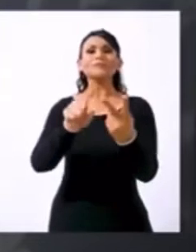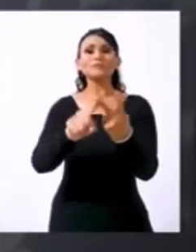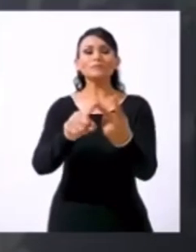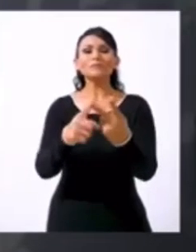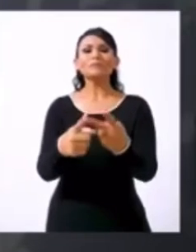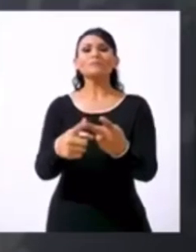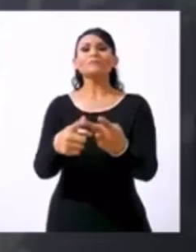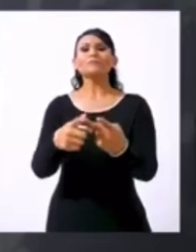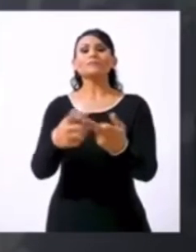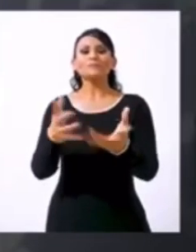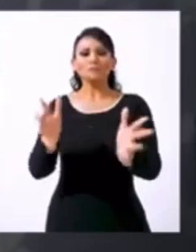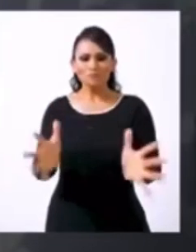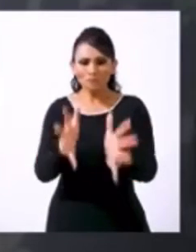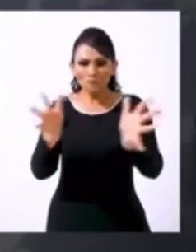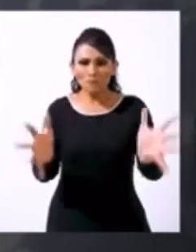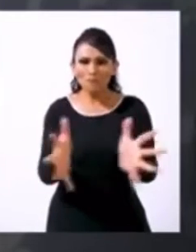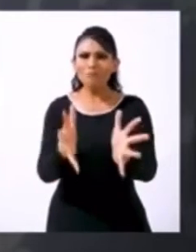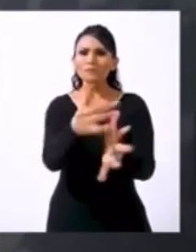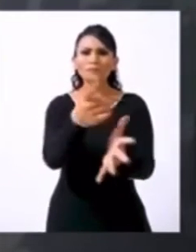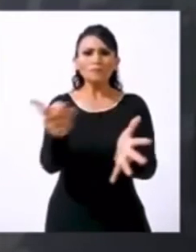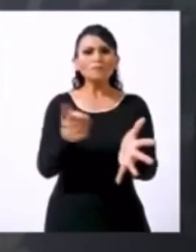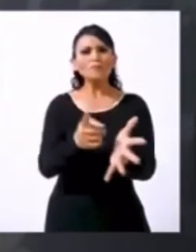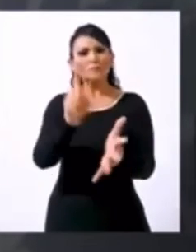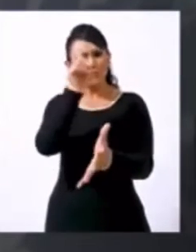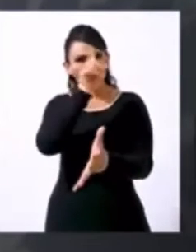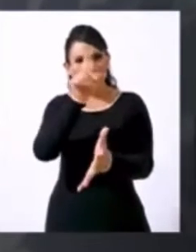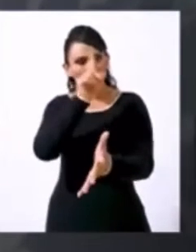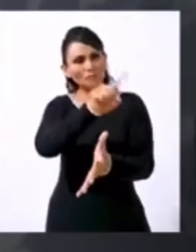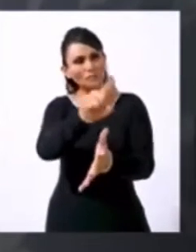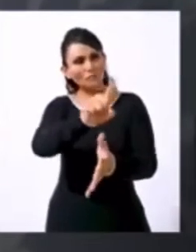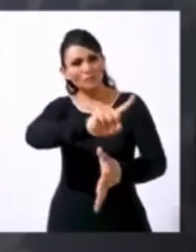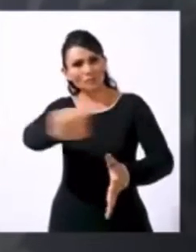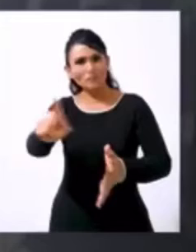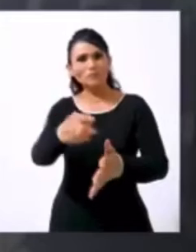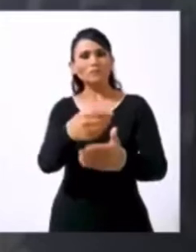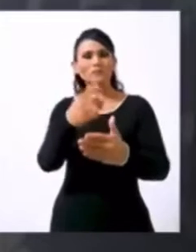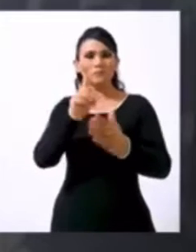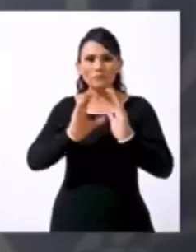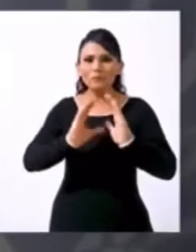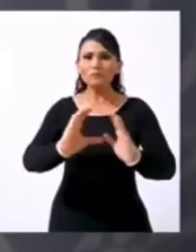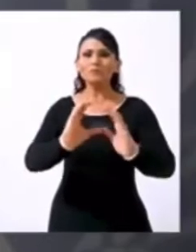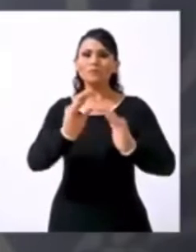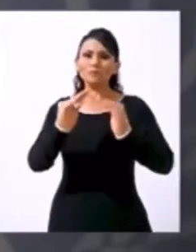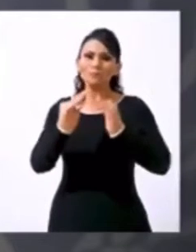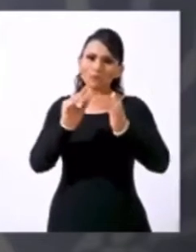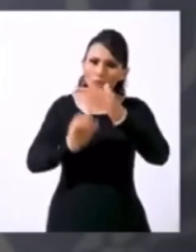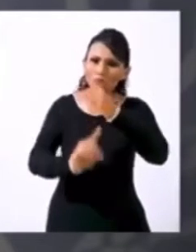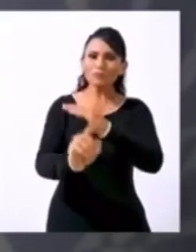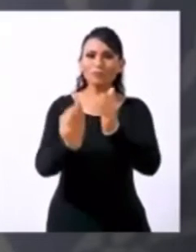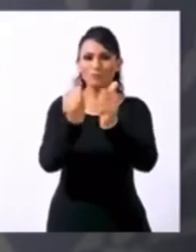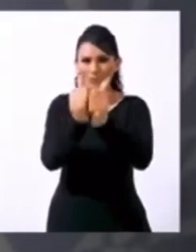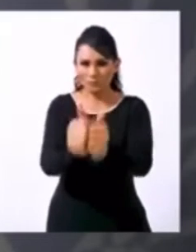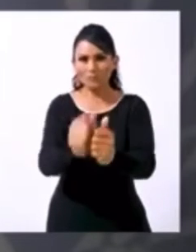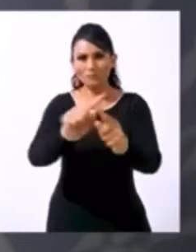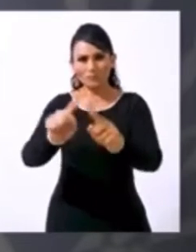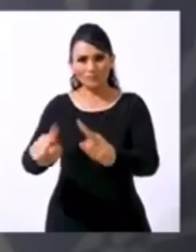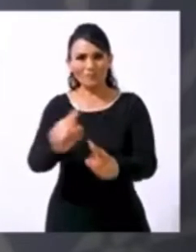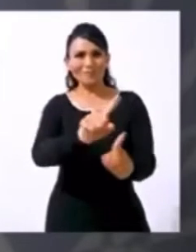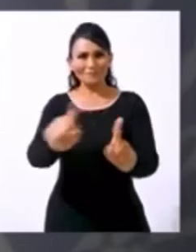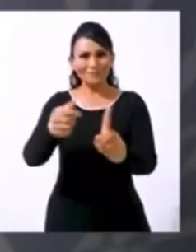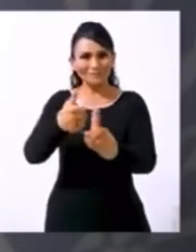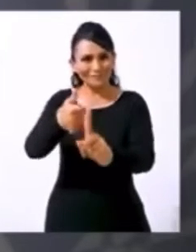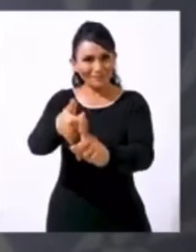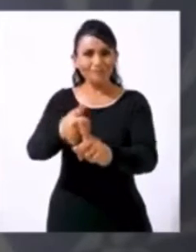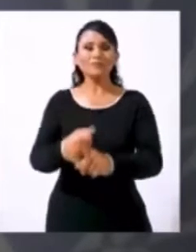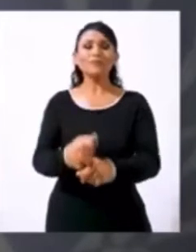la promoción y el cumplimiento de las medidas de seguridad sanitaria. He incluido a la Secretaría de